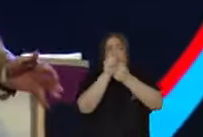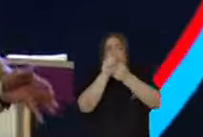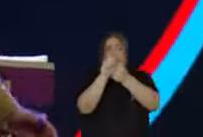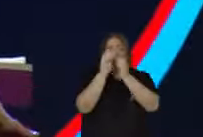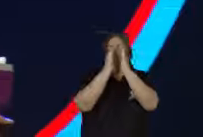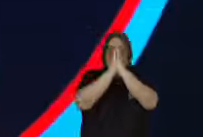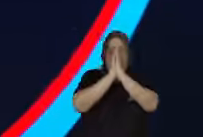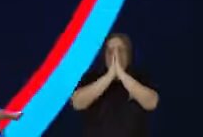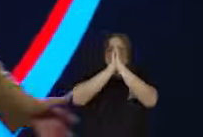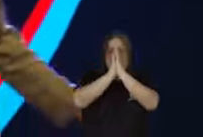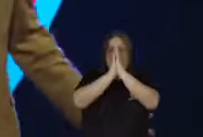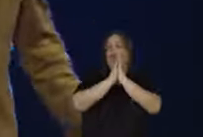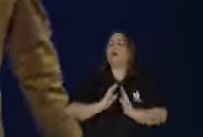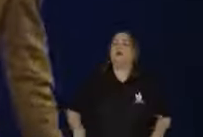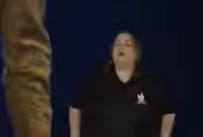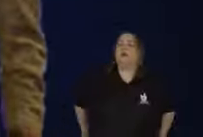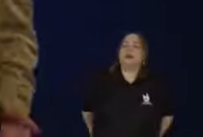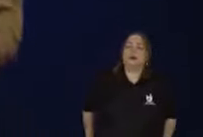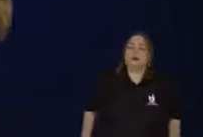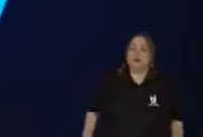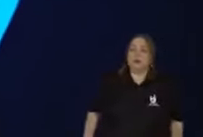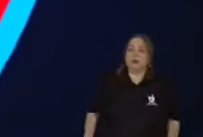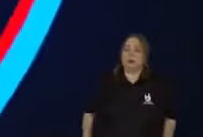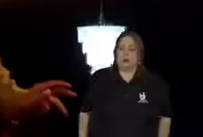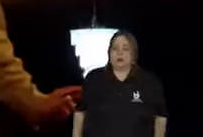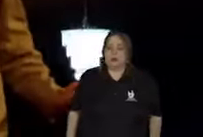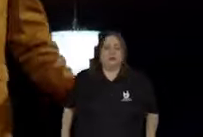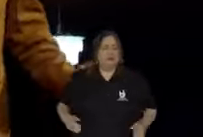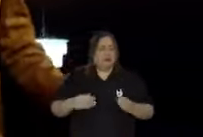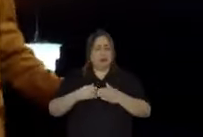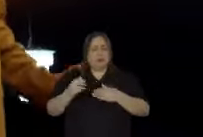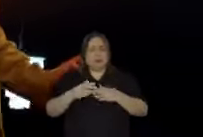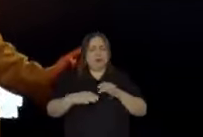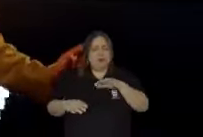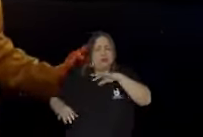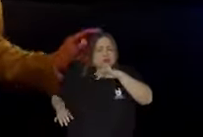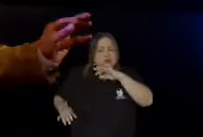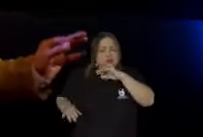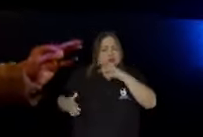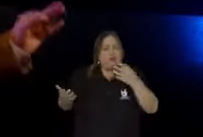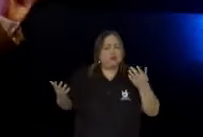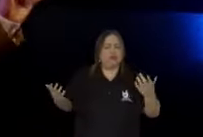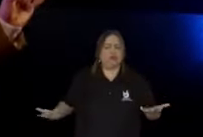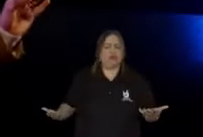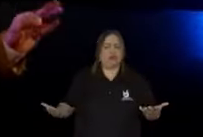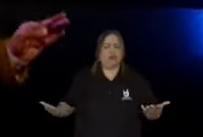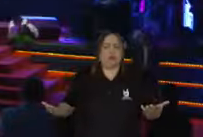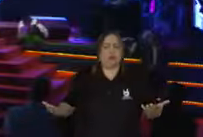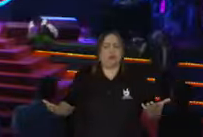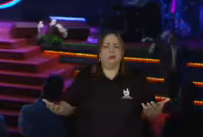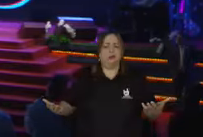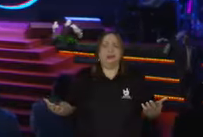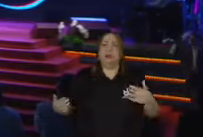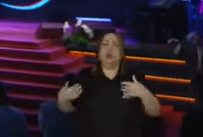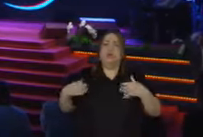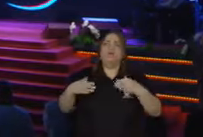inmundo, roñoso, mugriento, no le voy a dar ni un